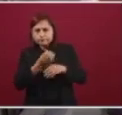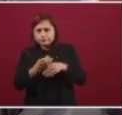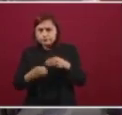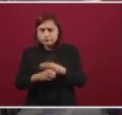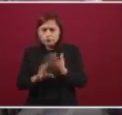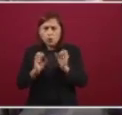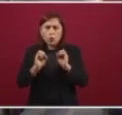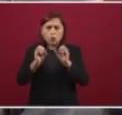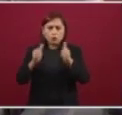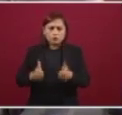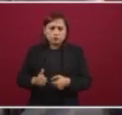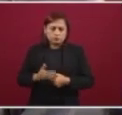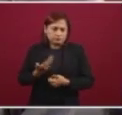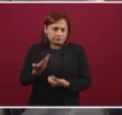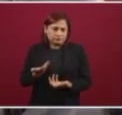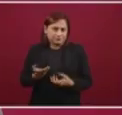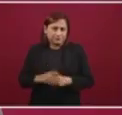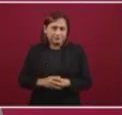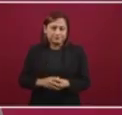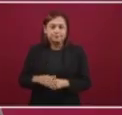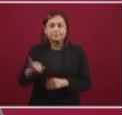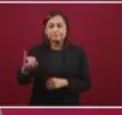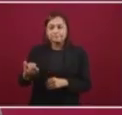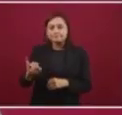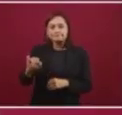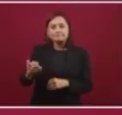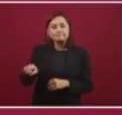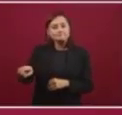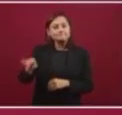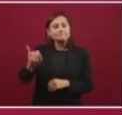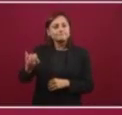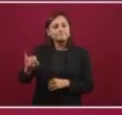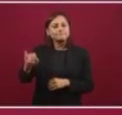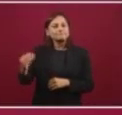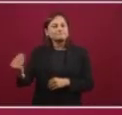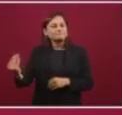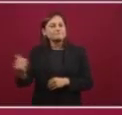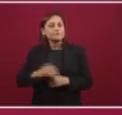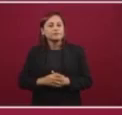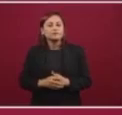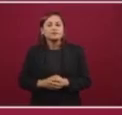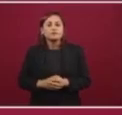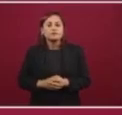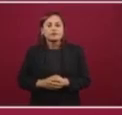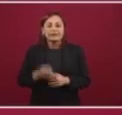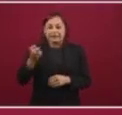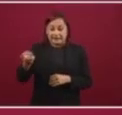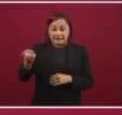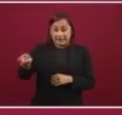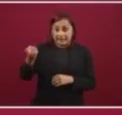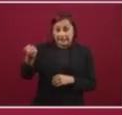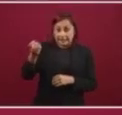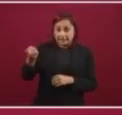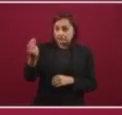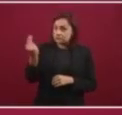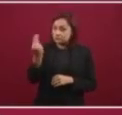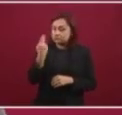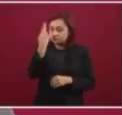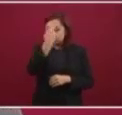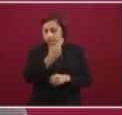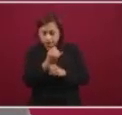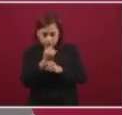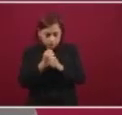Sí, sí, sí. Pero eso hay que revisarlo, porque ahí puede